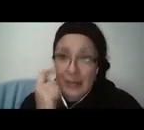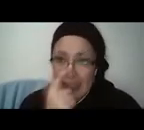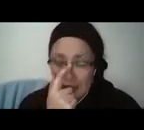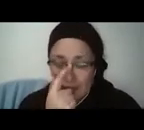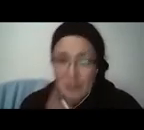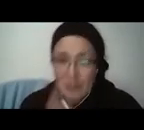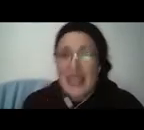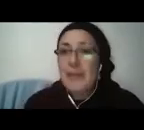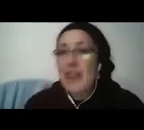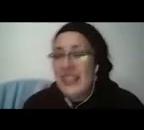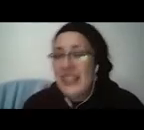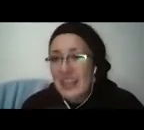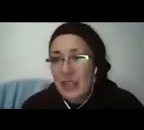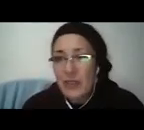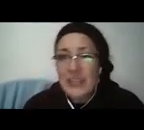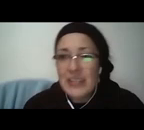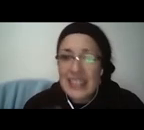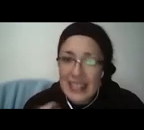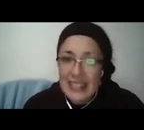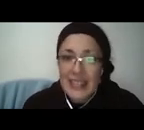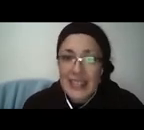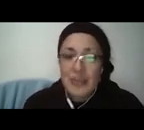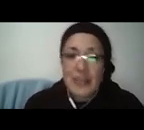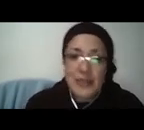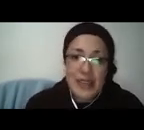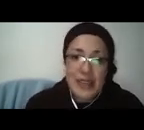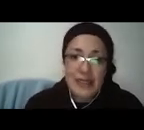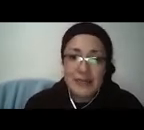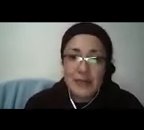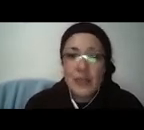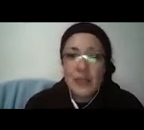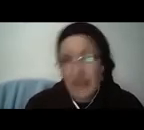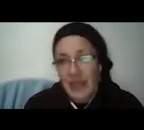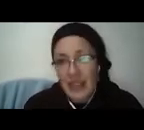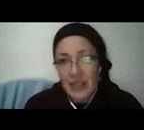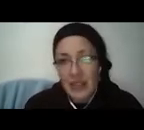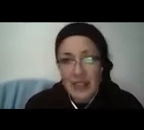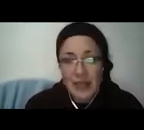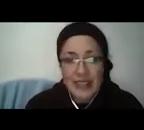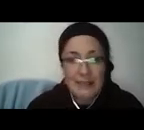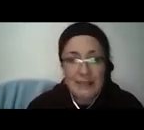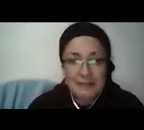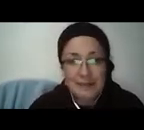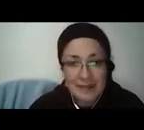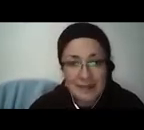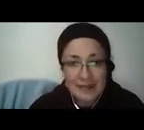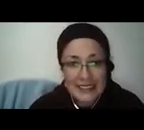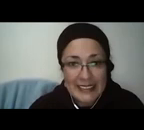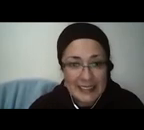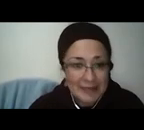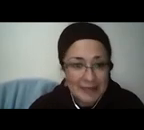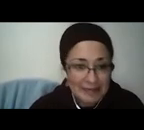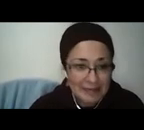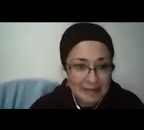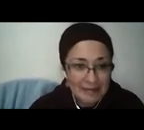geotérmica? Pero antes de poder conversarle, quisiera que pudiéramos ver el video que tenemos aquí